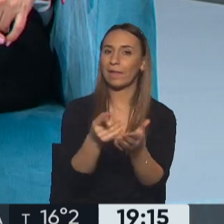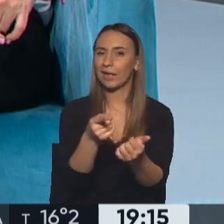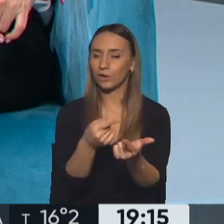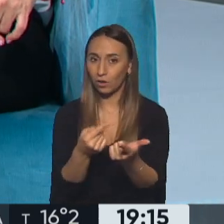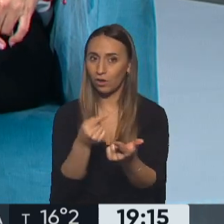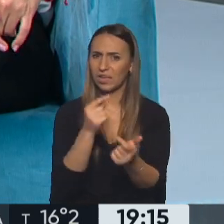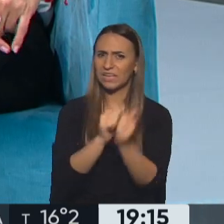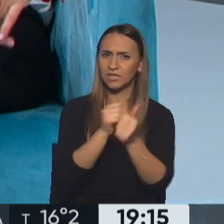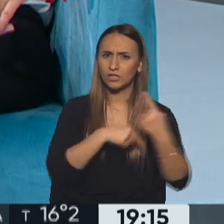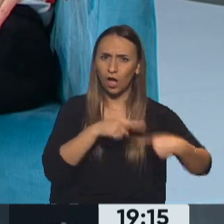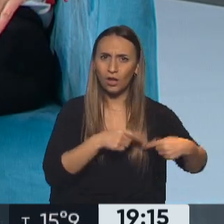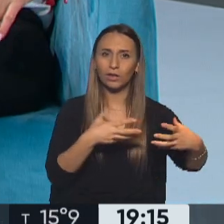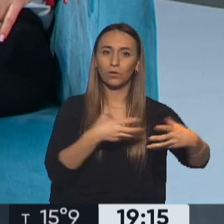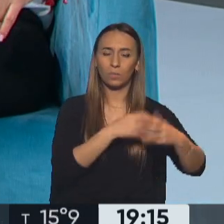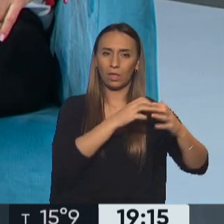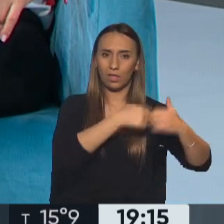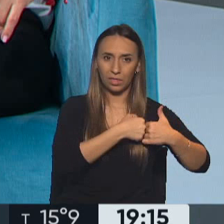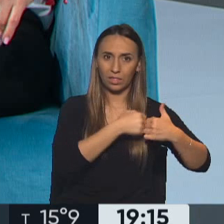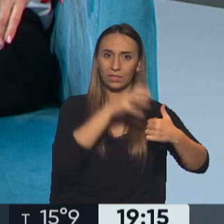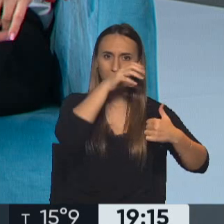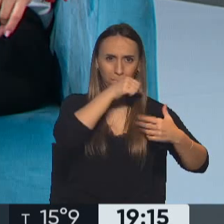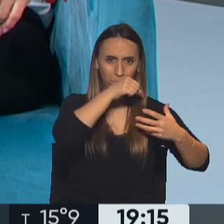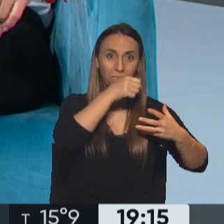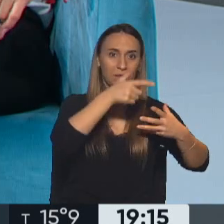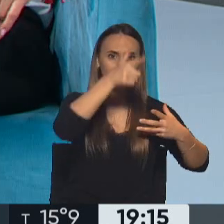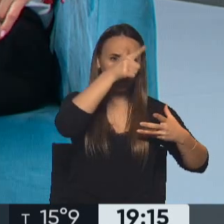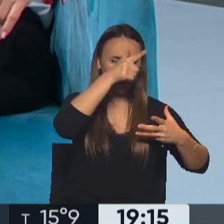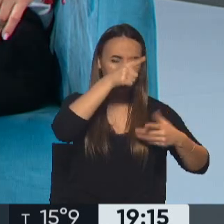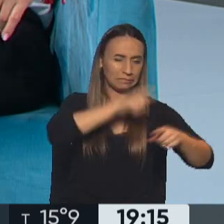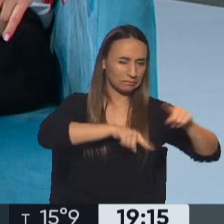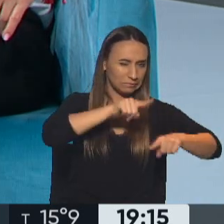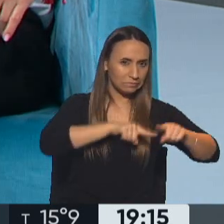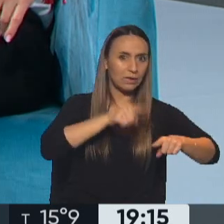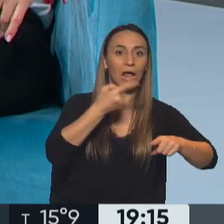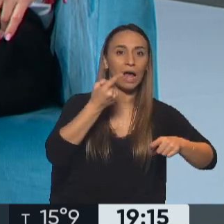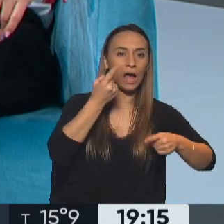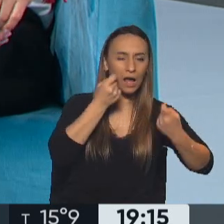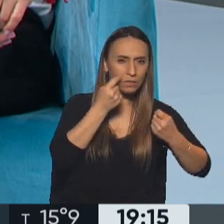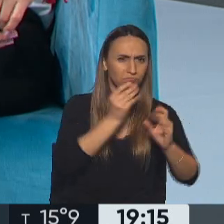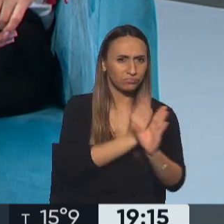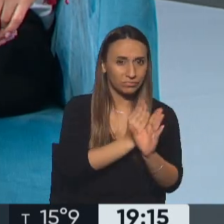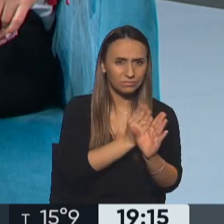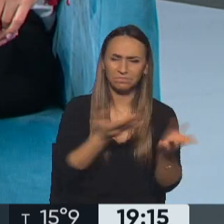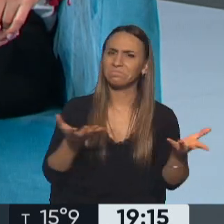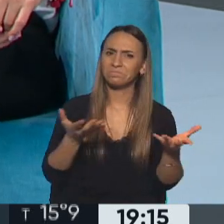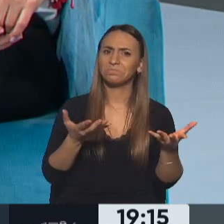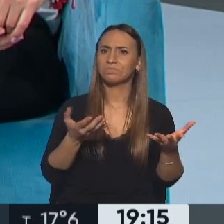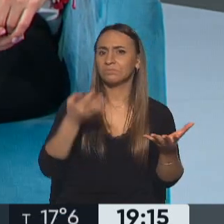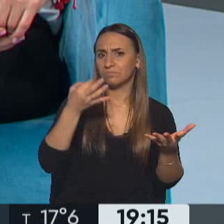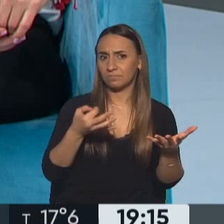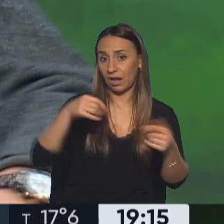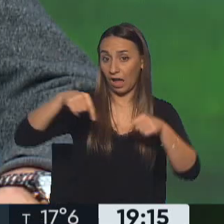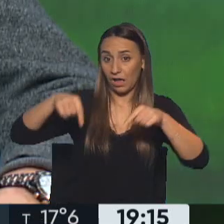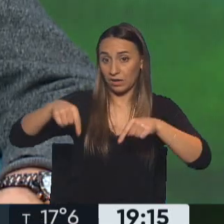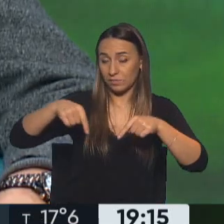de gestapo sindicales etcétera etcétera ahora que tiene la responsabilidad de estar al frente